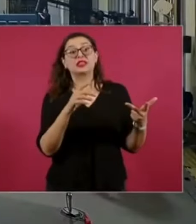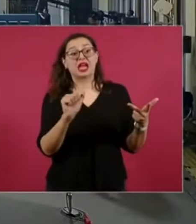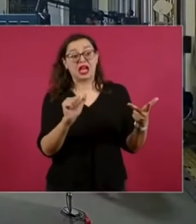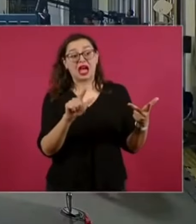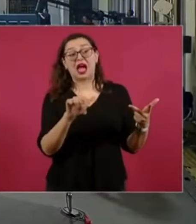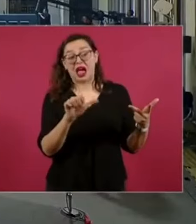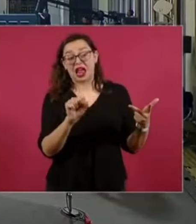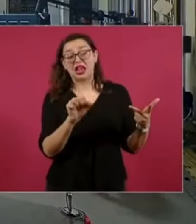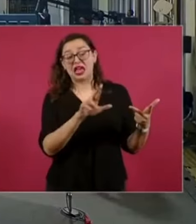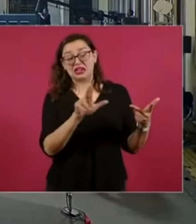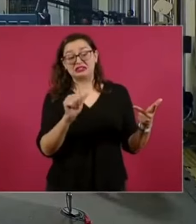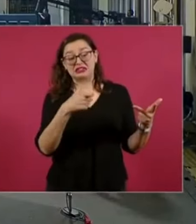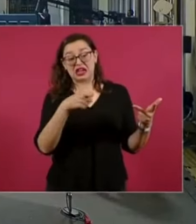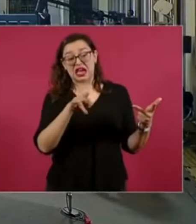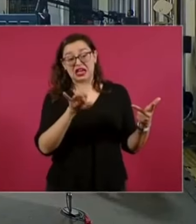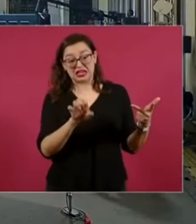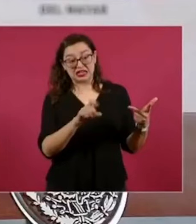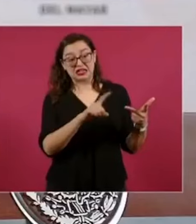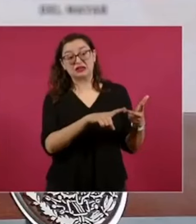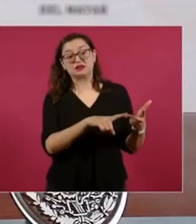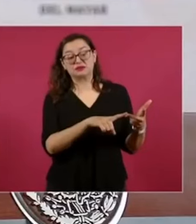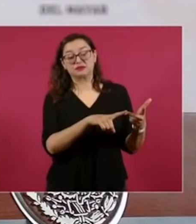Alarraqui,